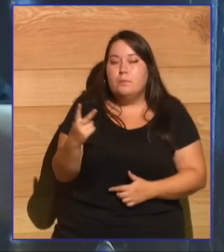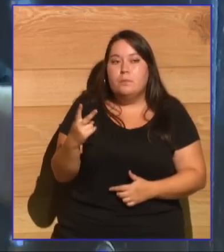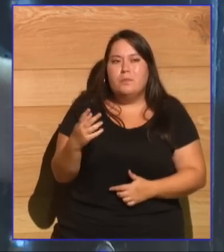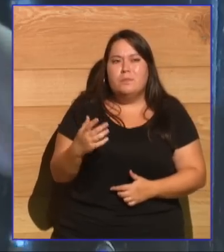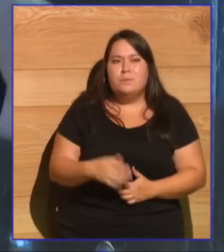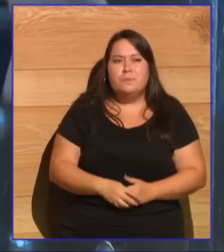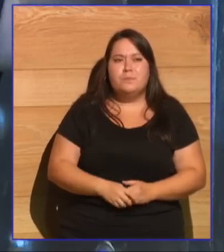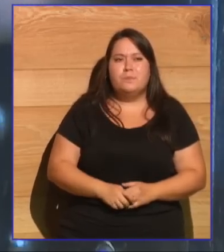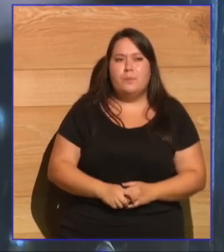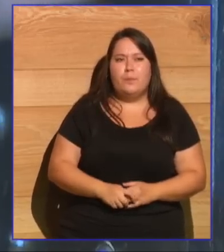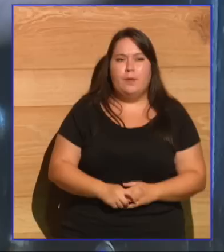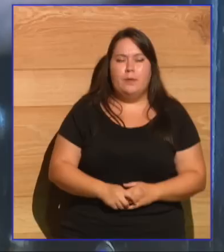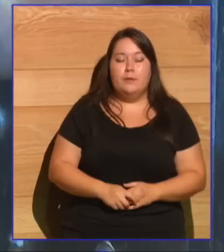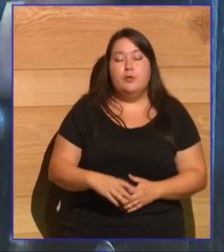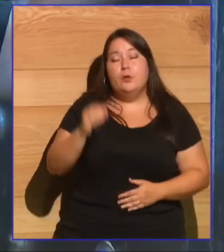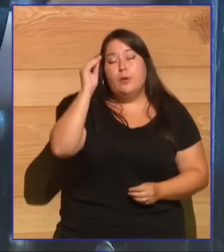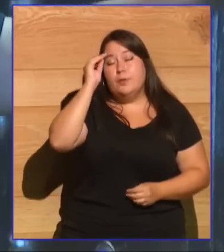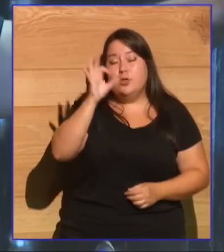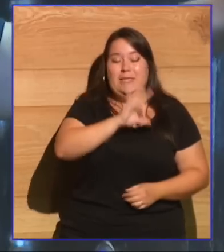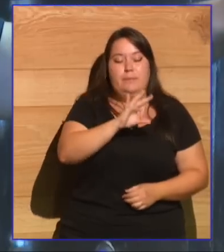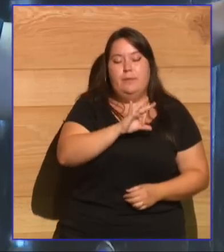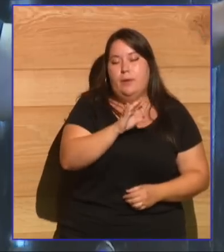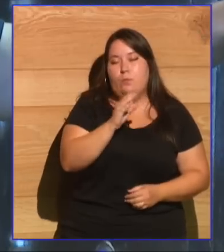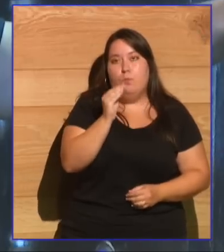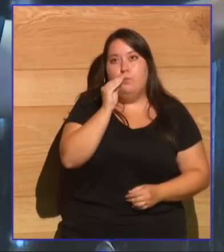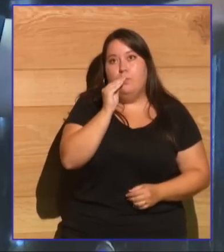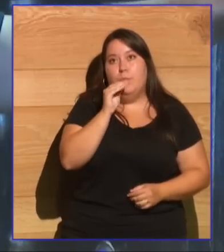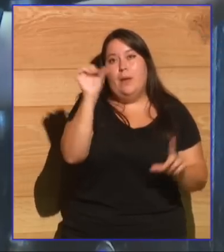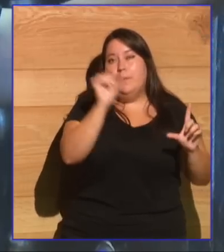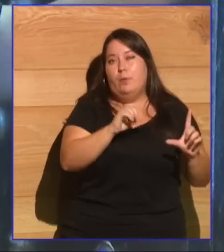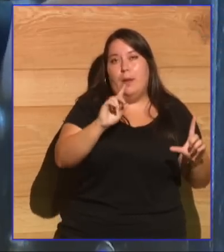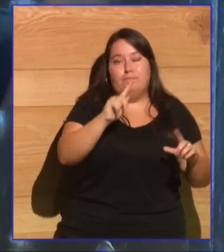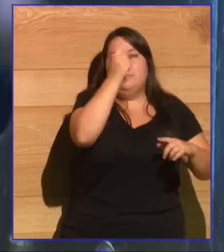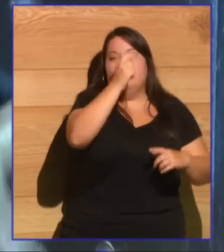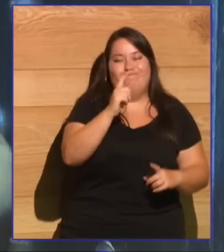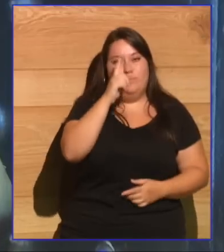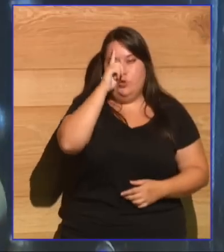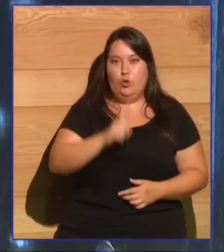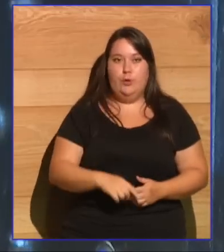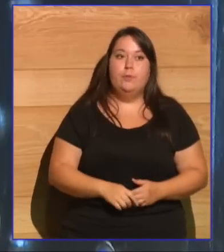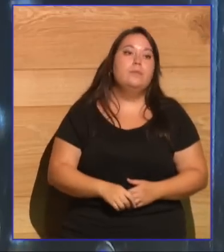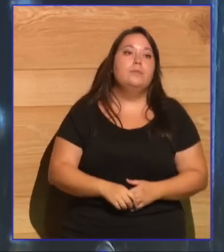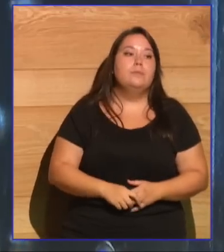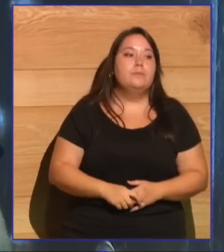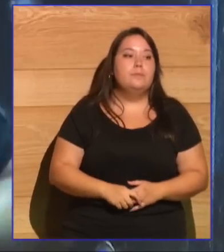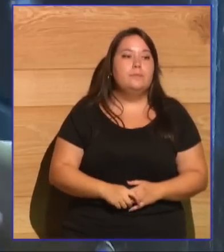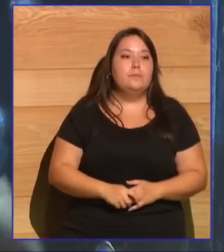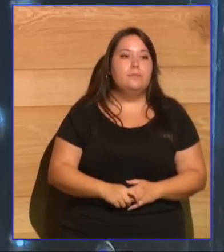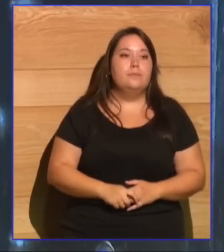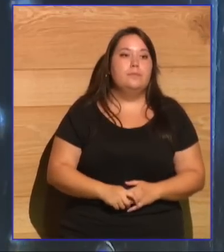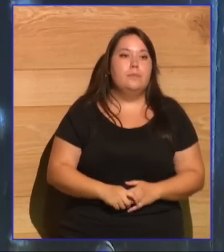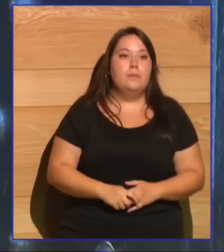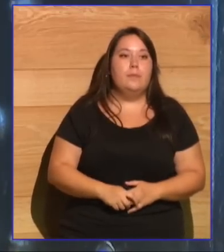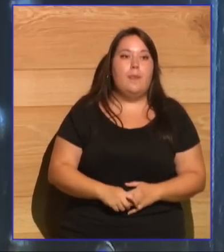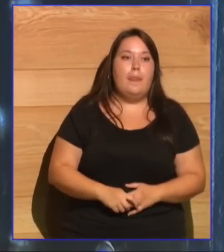particular no digo es en las obras cumbre de spielberg porque eso es del antiguo juan vale el que tenía un mal oído claro para él no